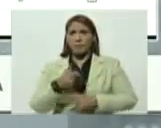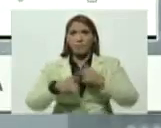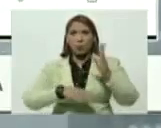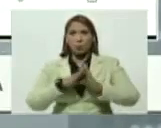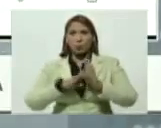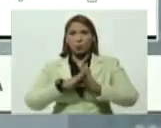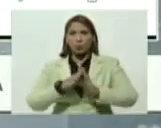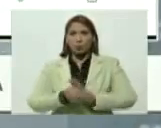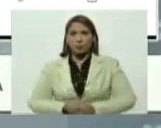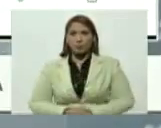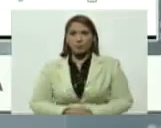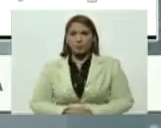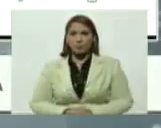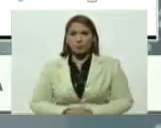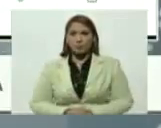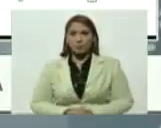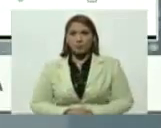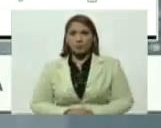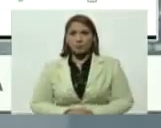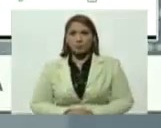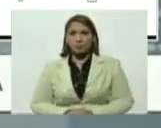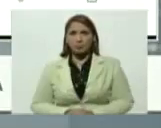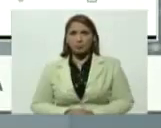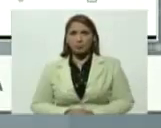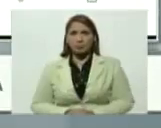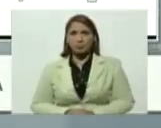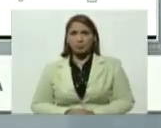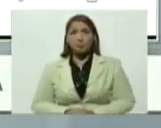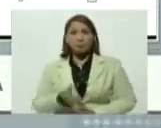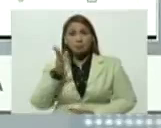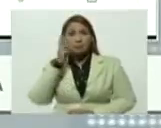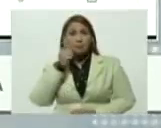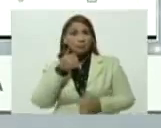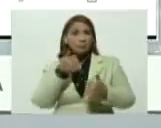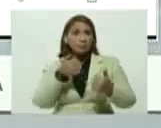Ernesto. Ernesto Luna, escuchen bien ese nombre.